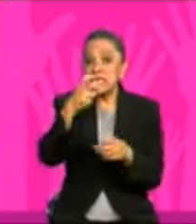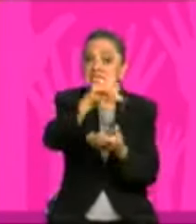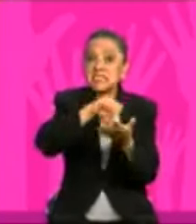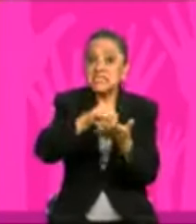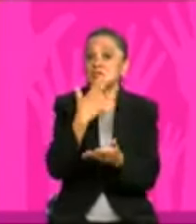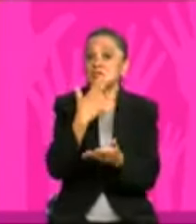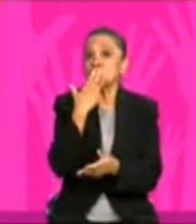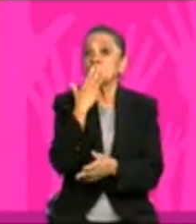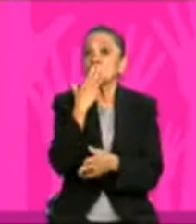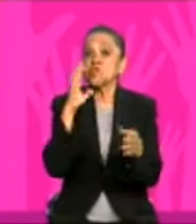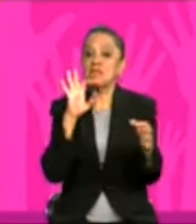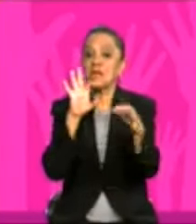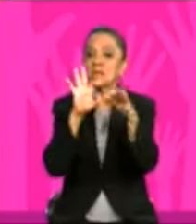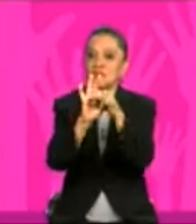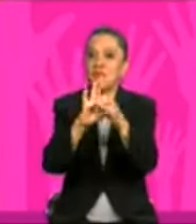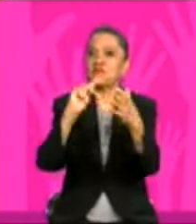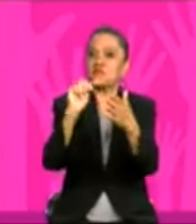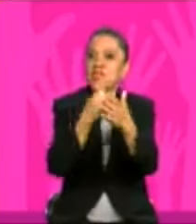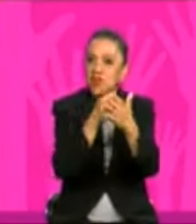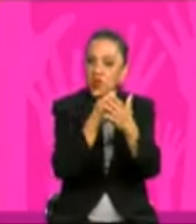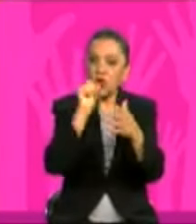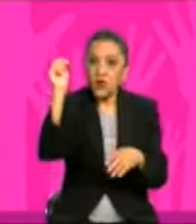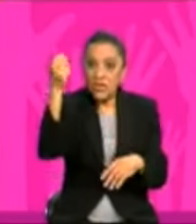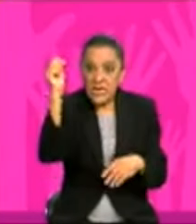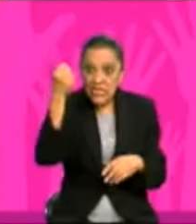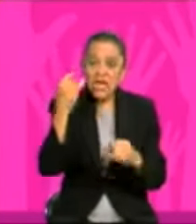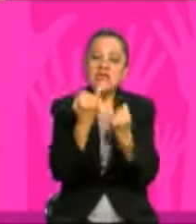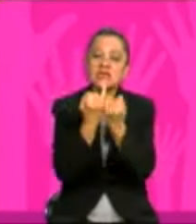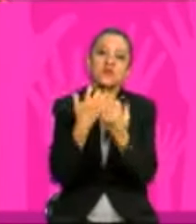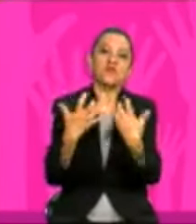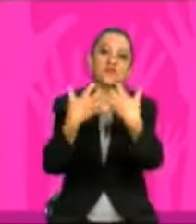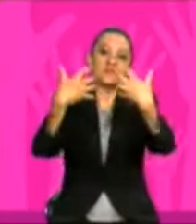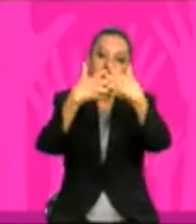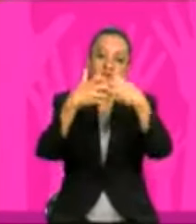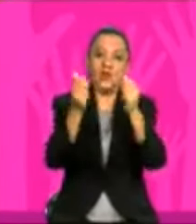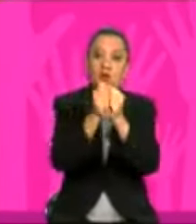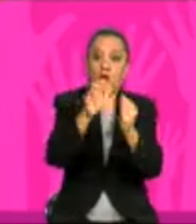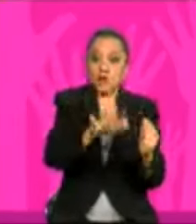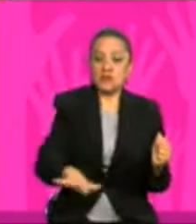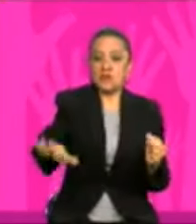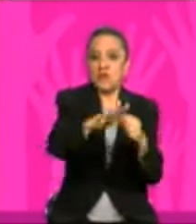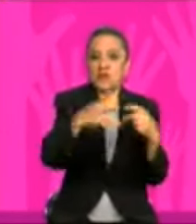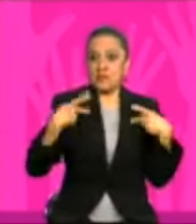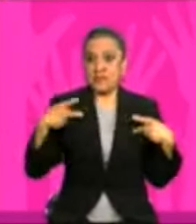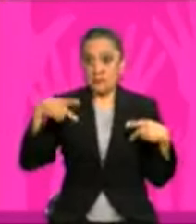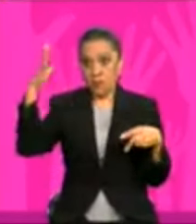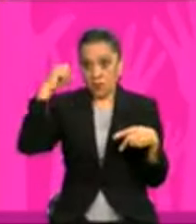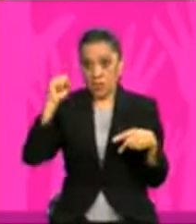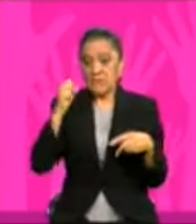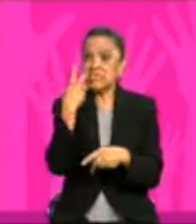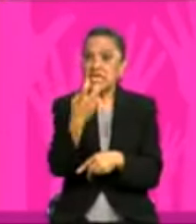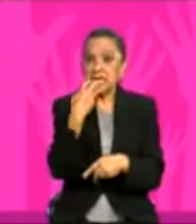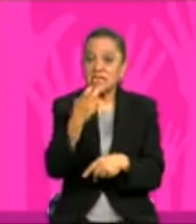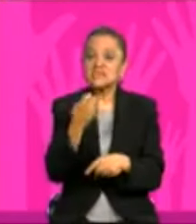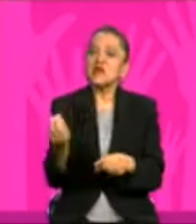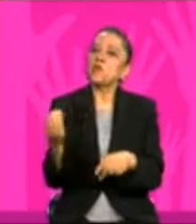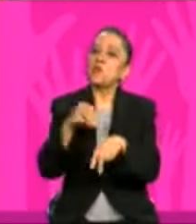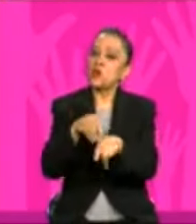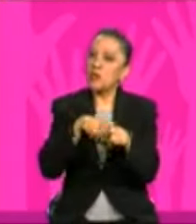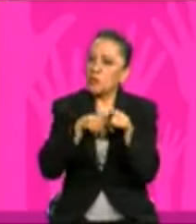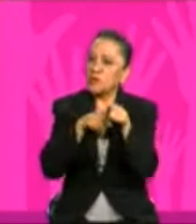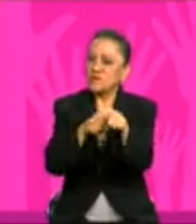la tecnología y la infraestructura con la sociedad morelense. Con lo anterior, pondremos en marcha el